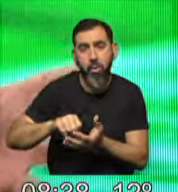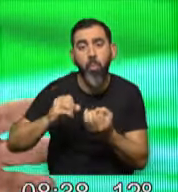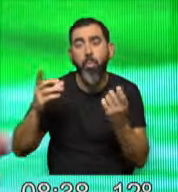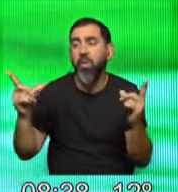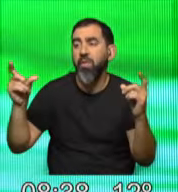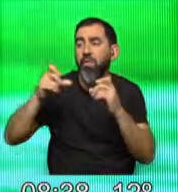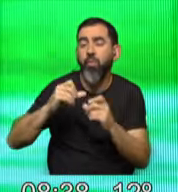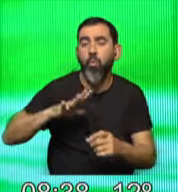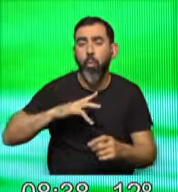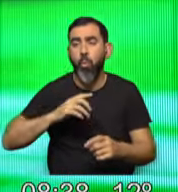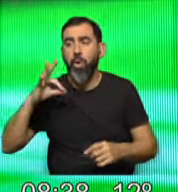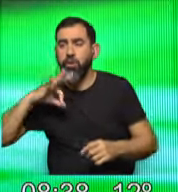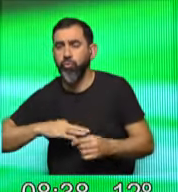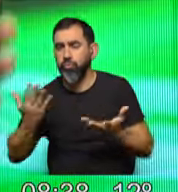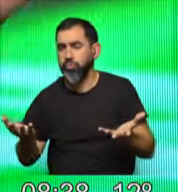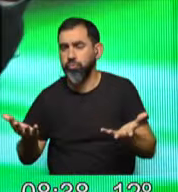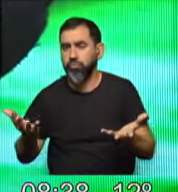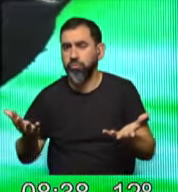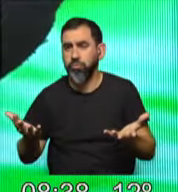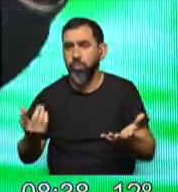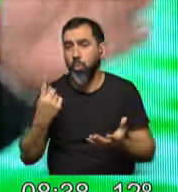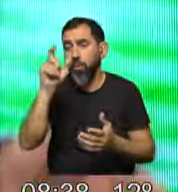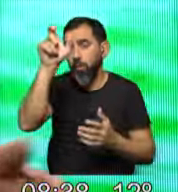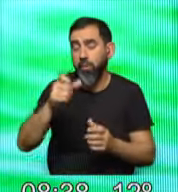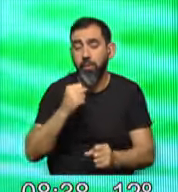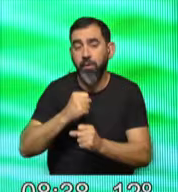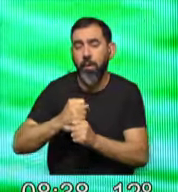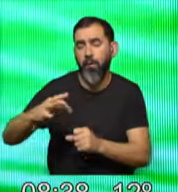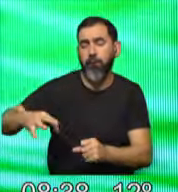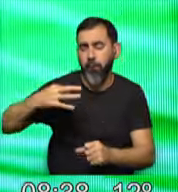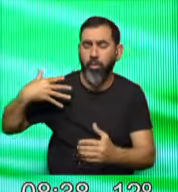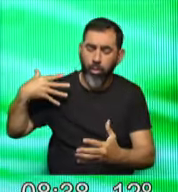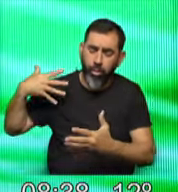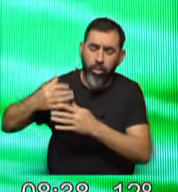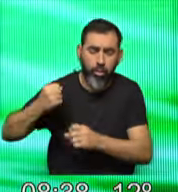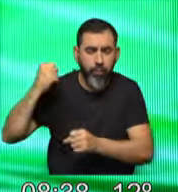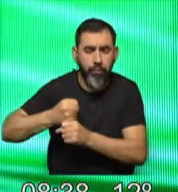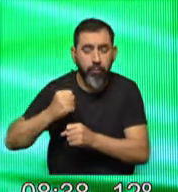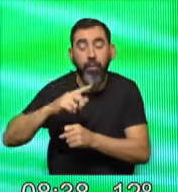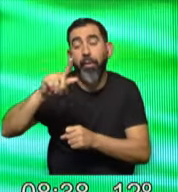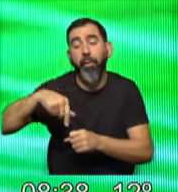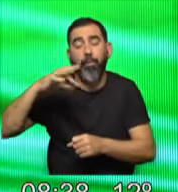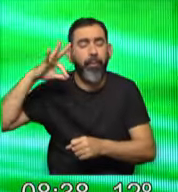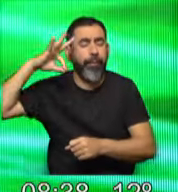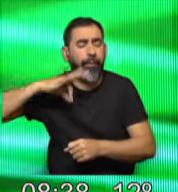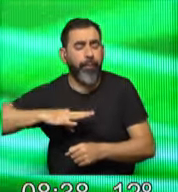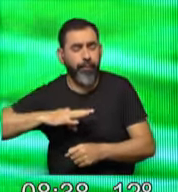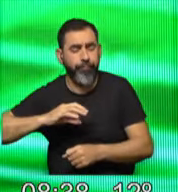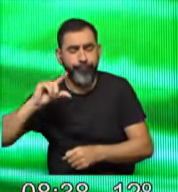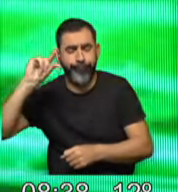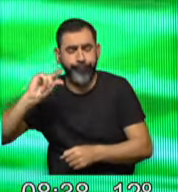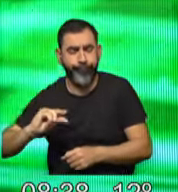dificultades En la jubilación está bien pensar que una persona que trabajó toda la vida tenga que ganar luego jubilaciones de hambre